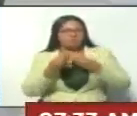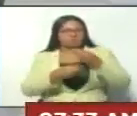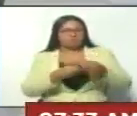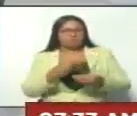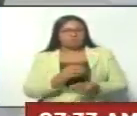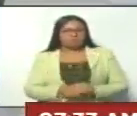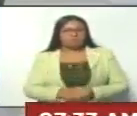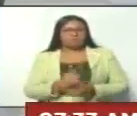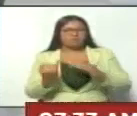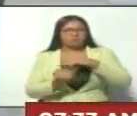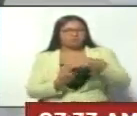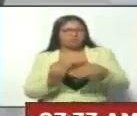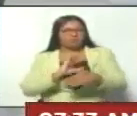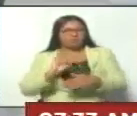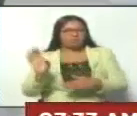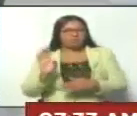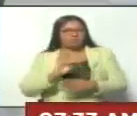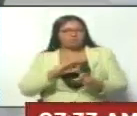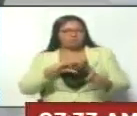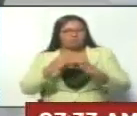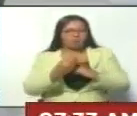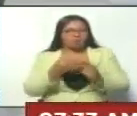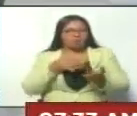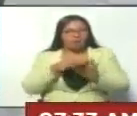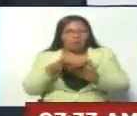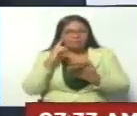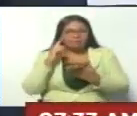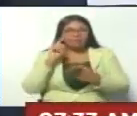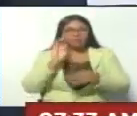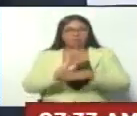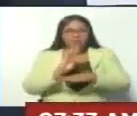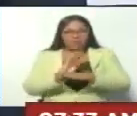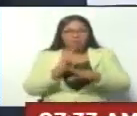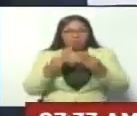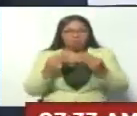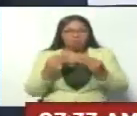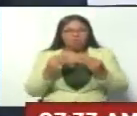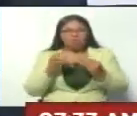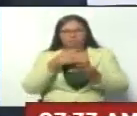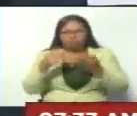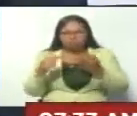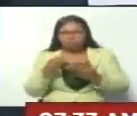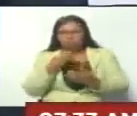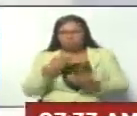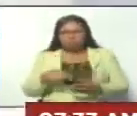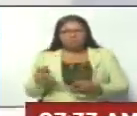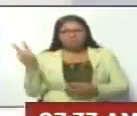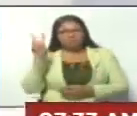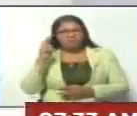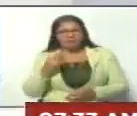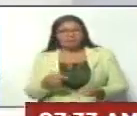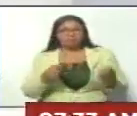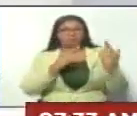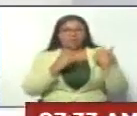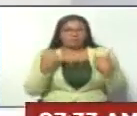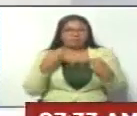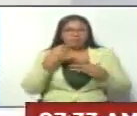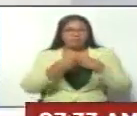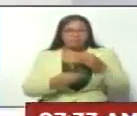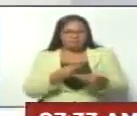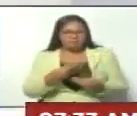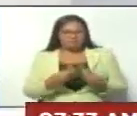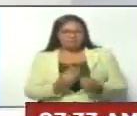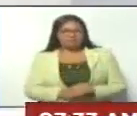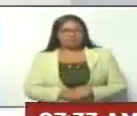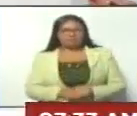el Instituto del Patrimonio Cultural, como garante del patrimonio cultural venezolano, está en la responsabilidad de hacer, y así